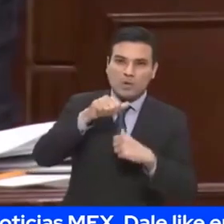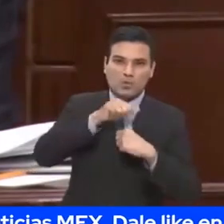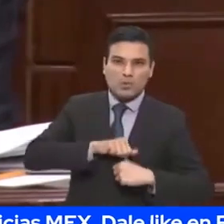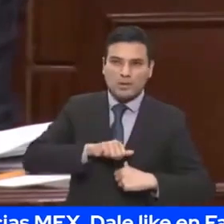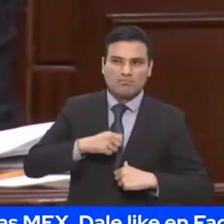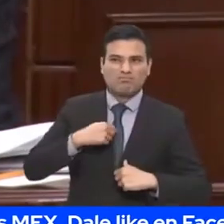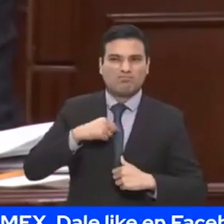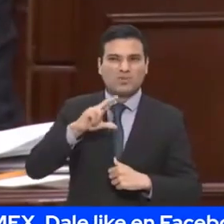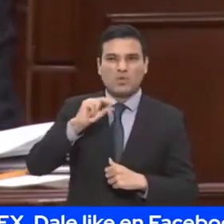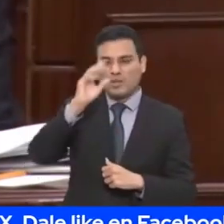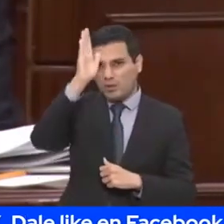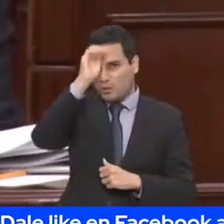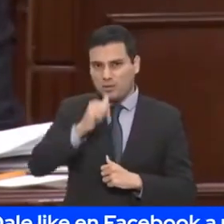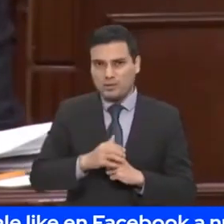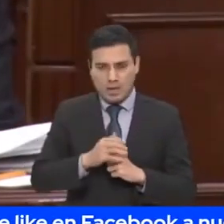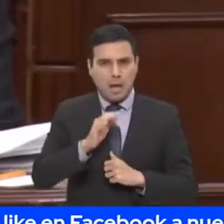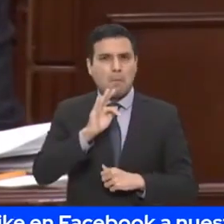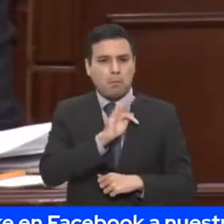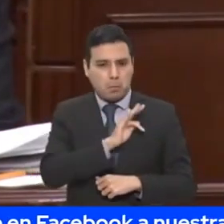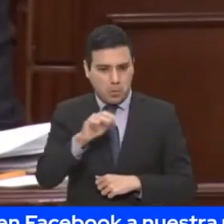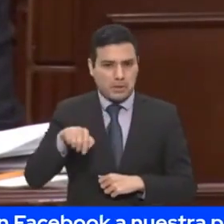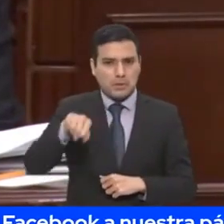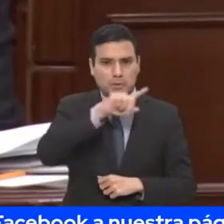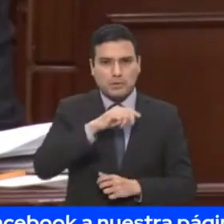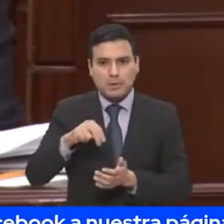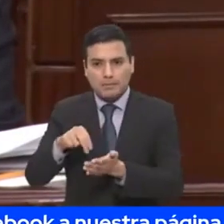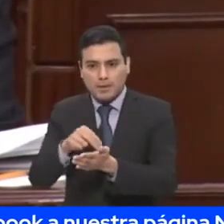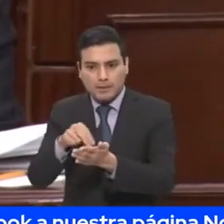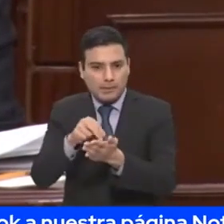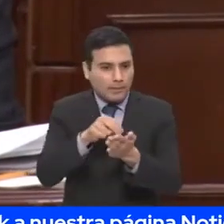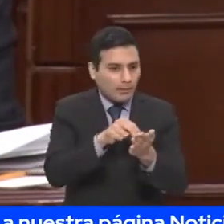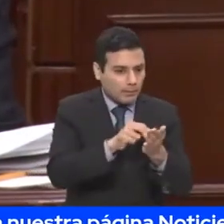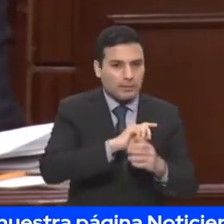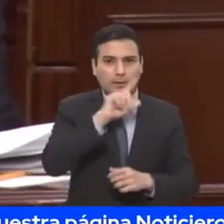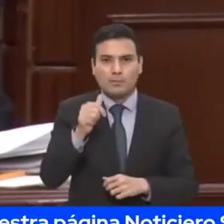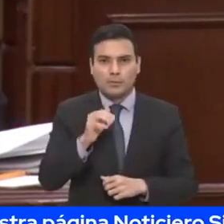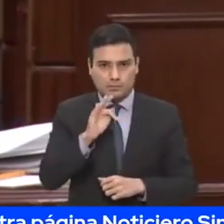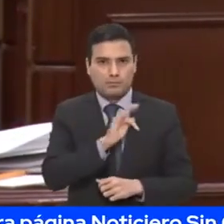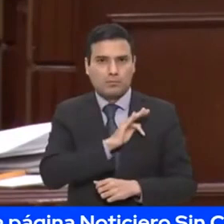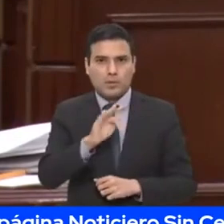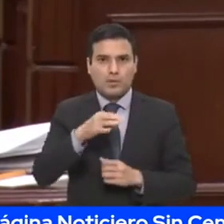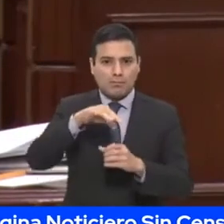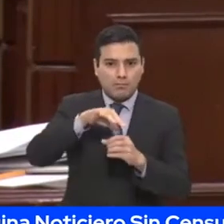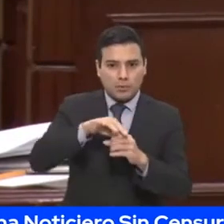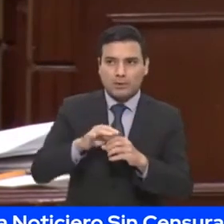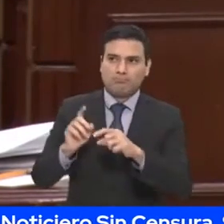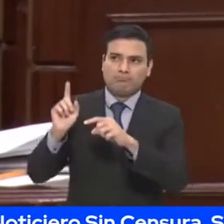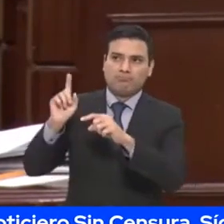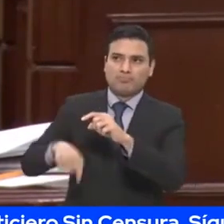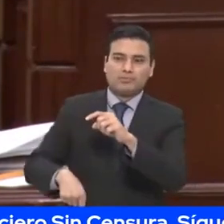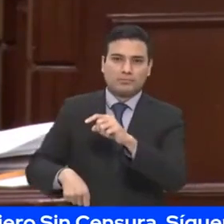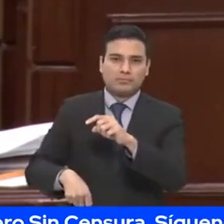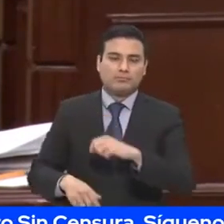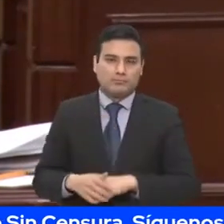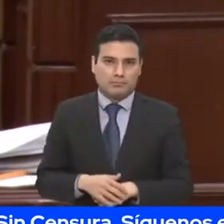puedan utilizar esta herramienta para poder quitar a las autoridades que lo están haciendo